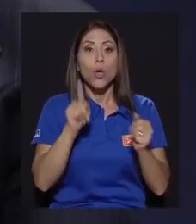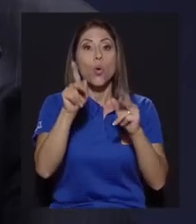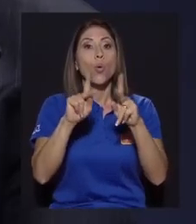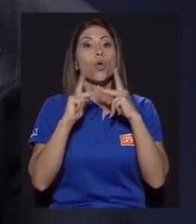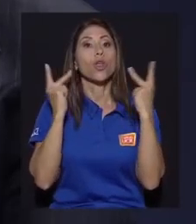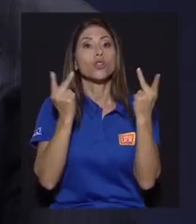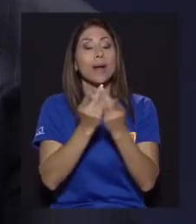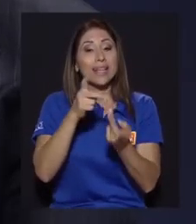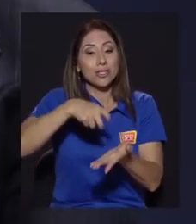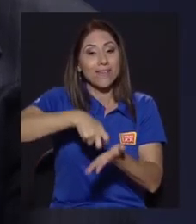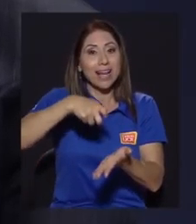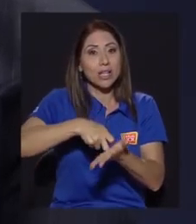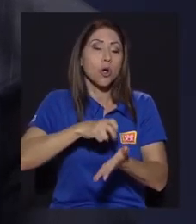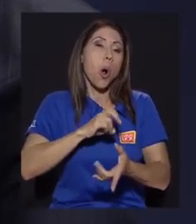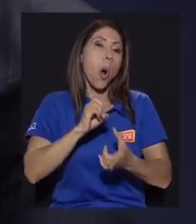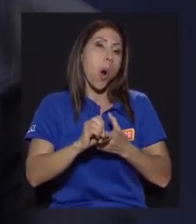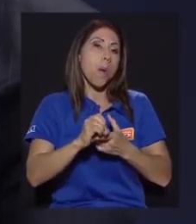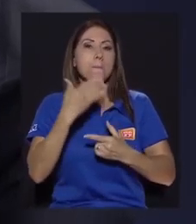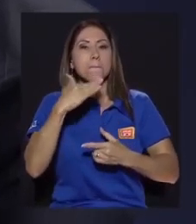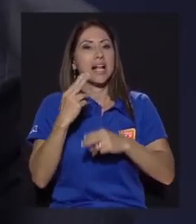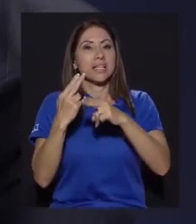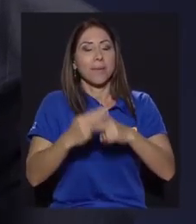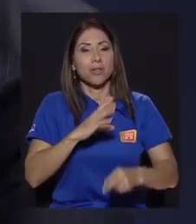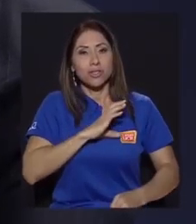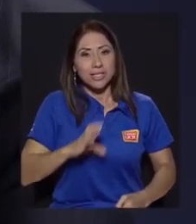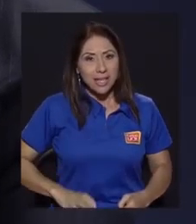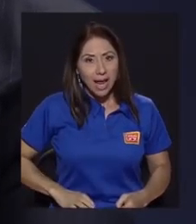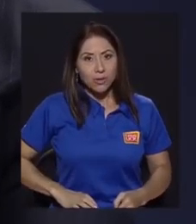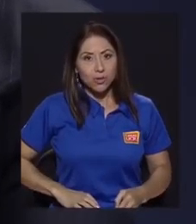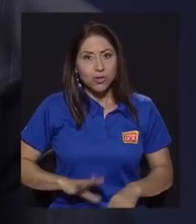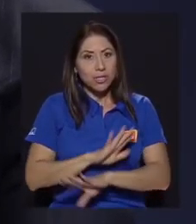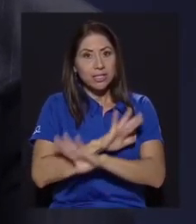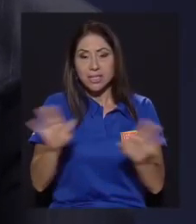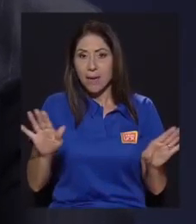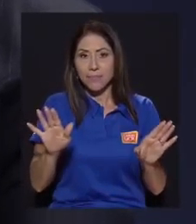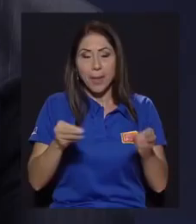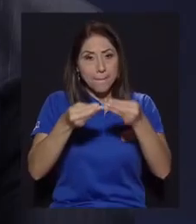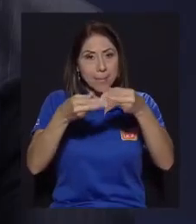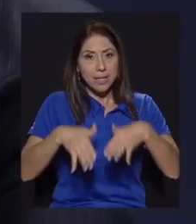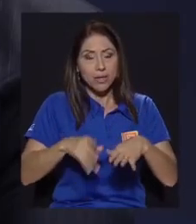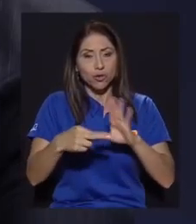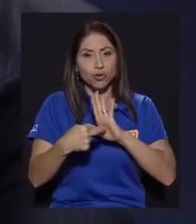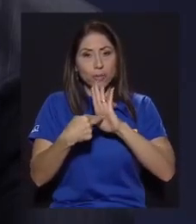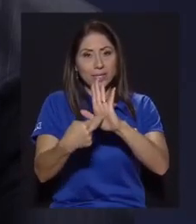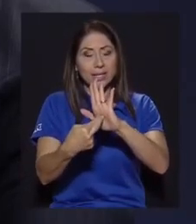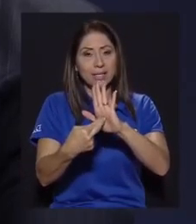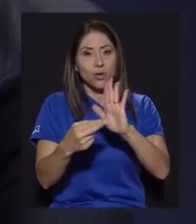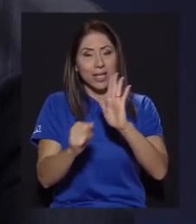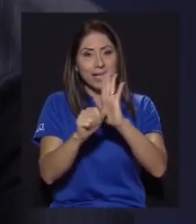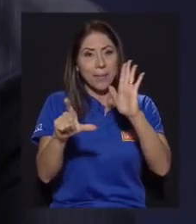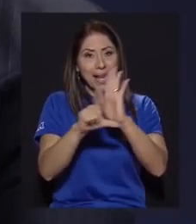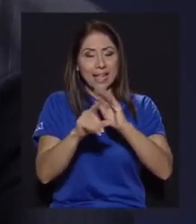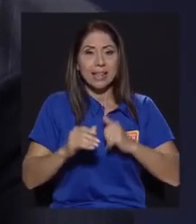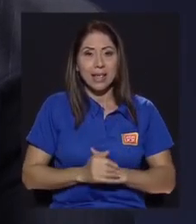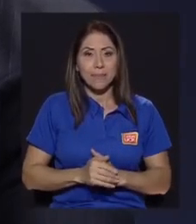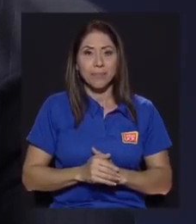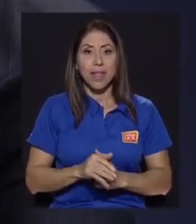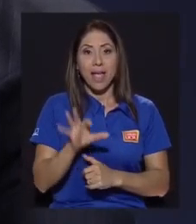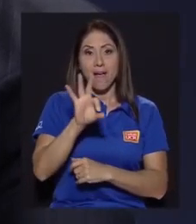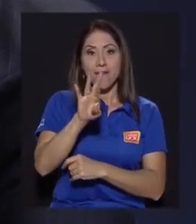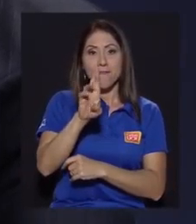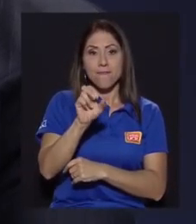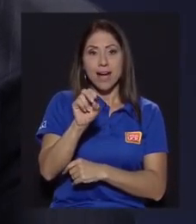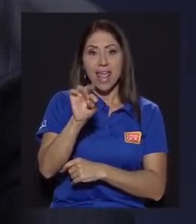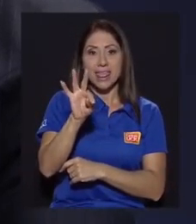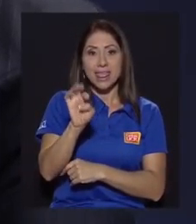evangélicos o cristianos mal llamados cristianos perdió su representación en la asamblea legislativa el frente